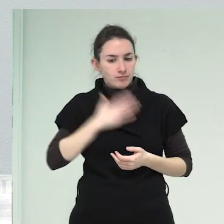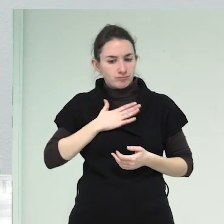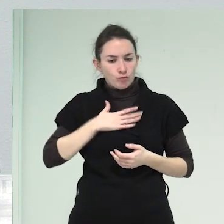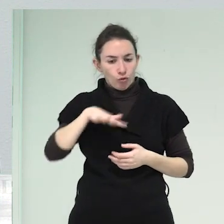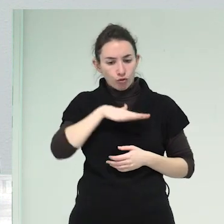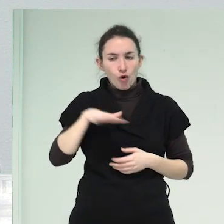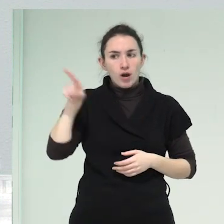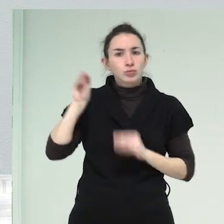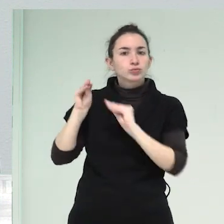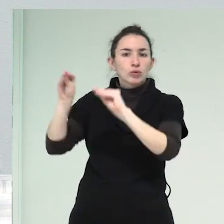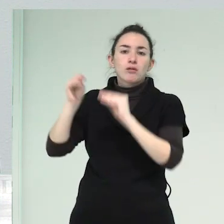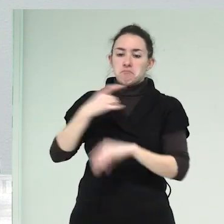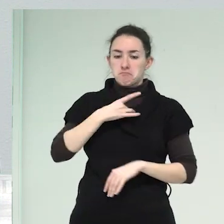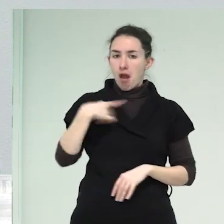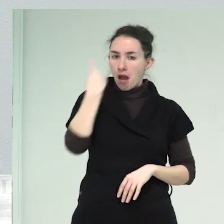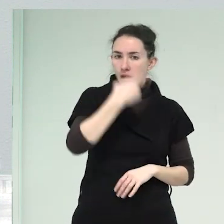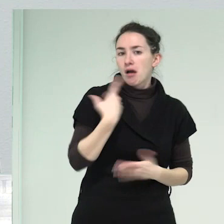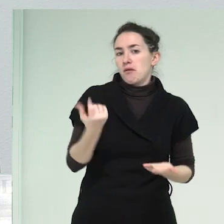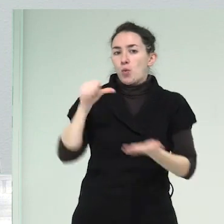son blancas, urbanas, burguesas,